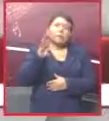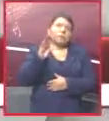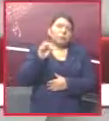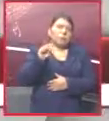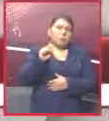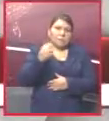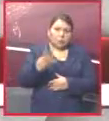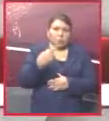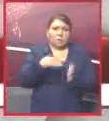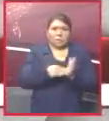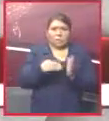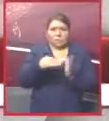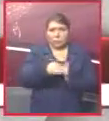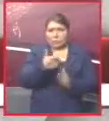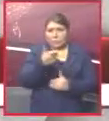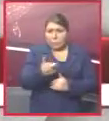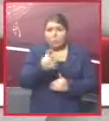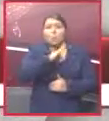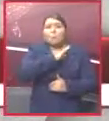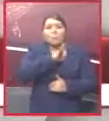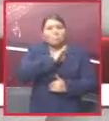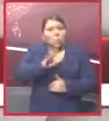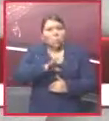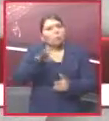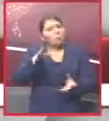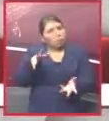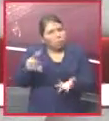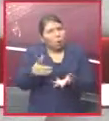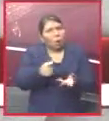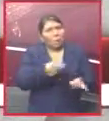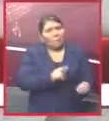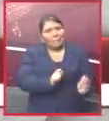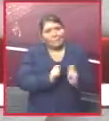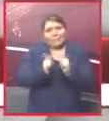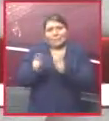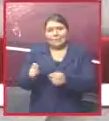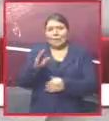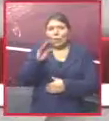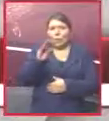logrado recuperar el 90% de esa cantidad, es decir,